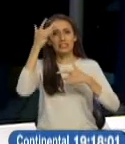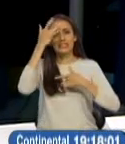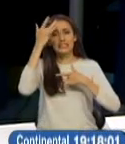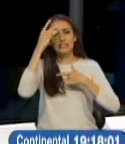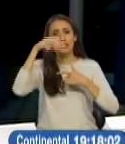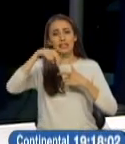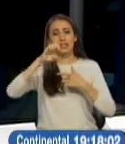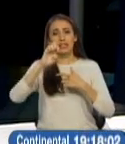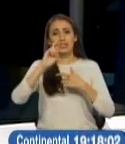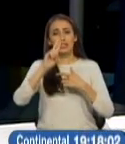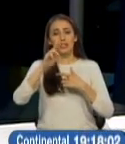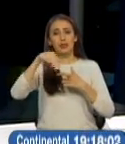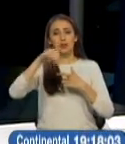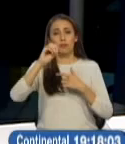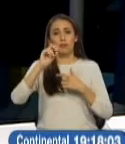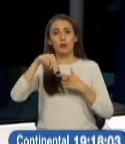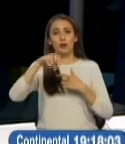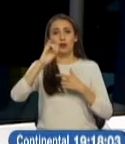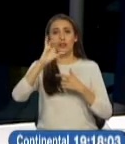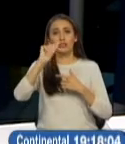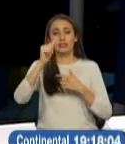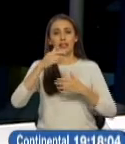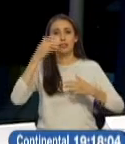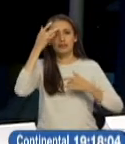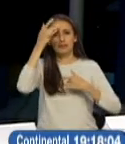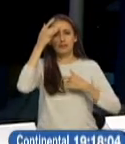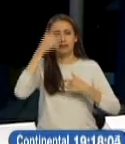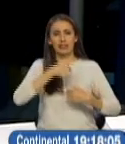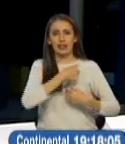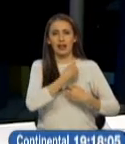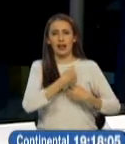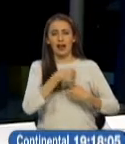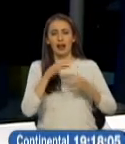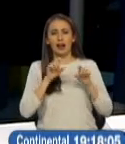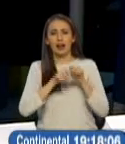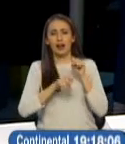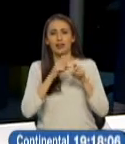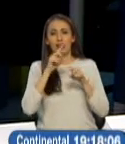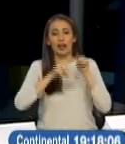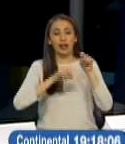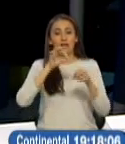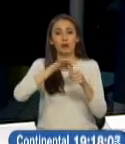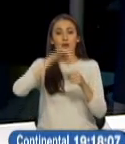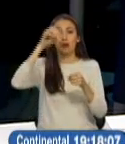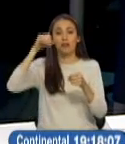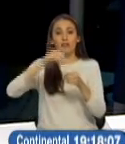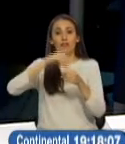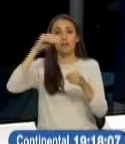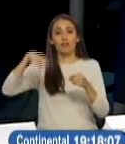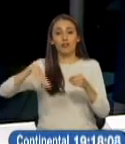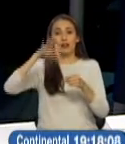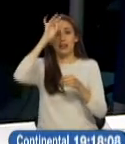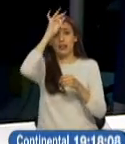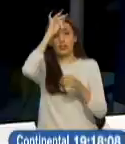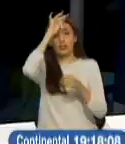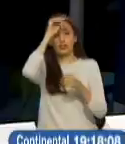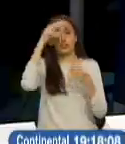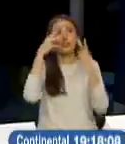Hospital Andrade Marín del IES. Ciudadanos se mantienen en los exteriores de la Casa de Salud para expresarle su